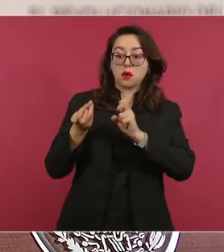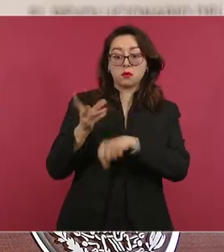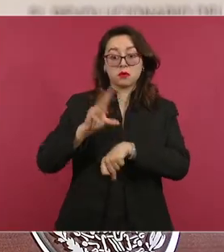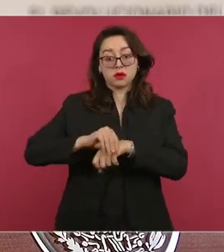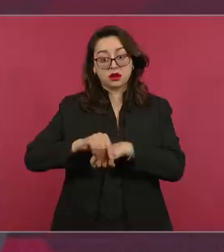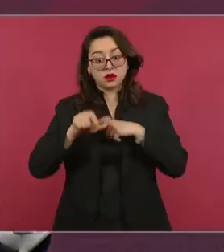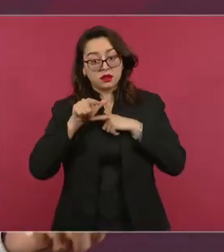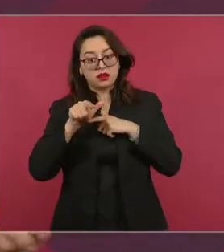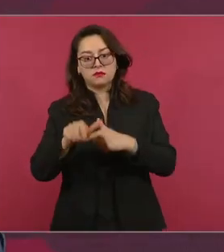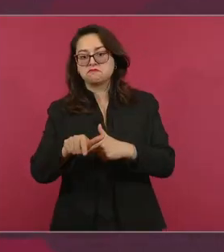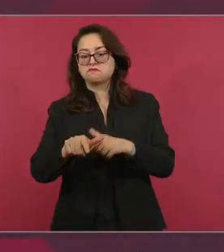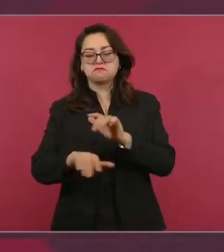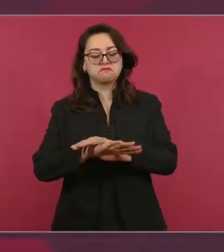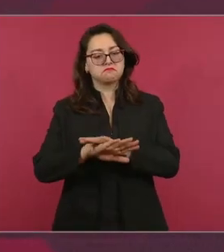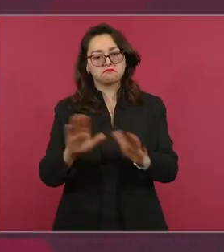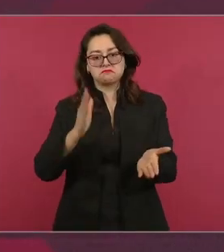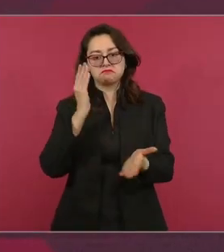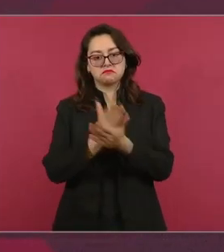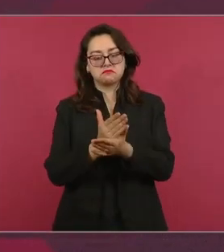porque